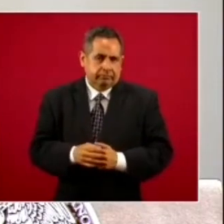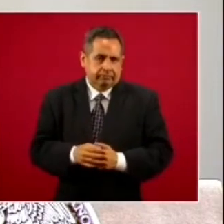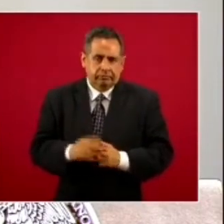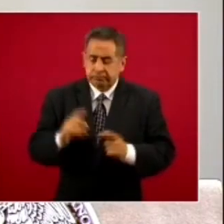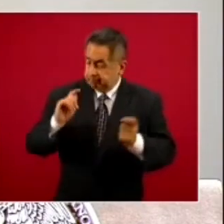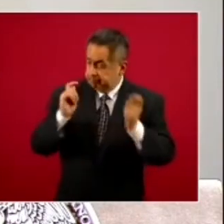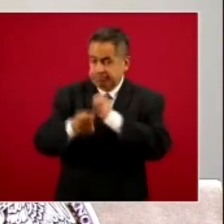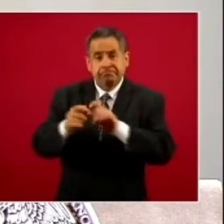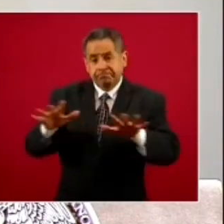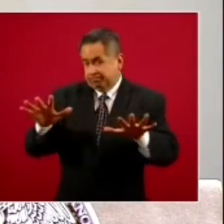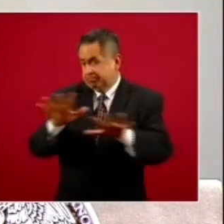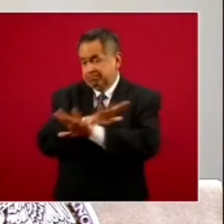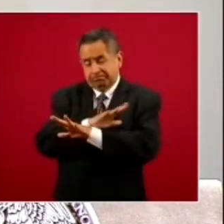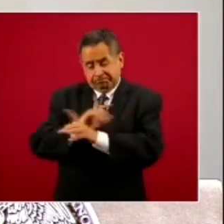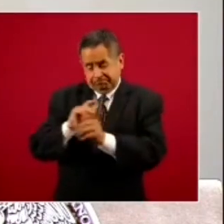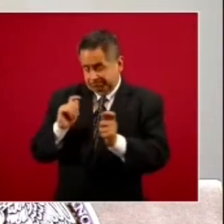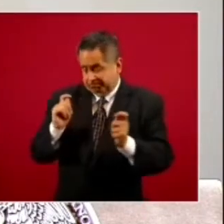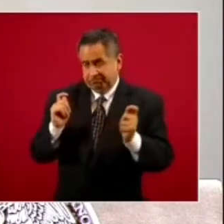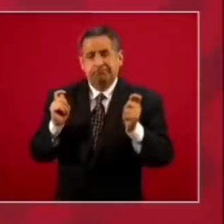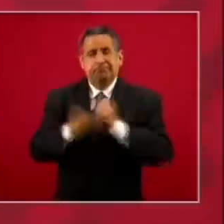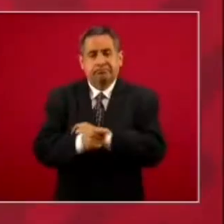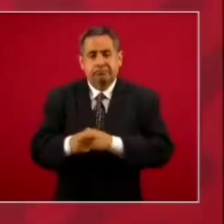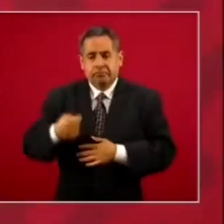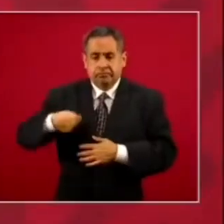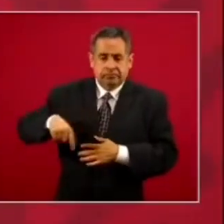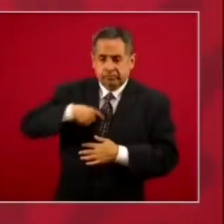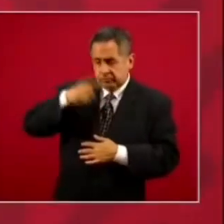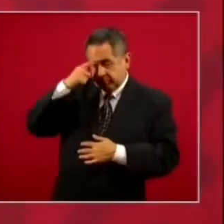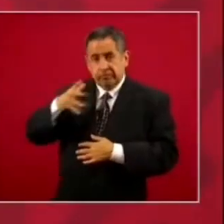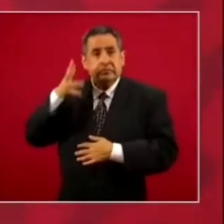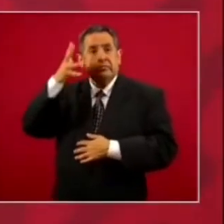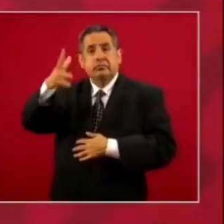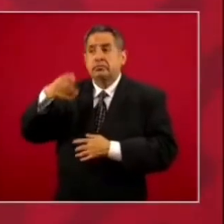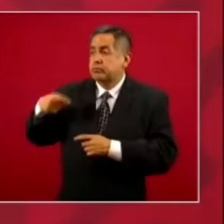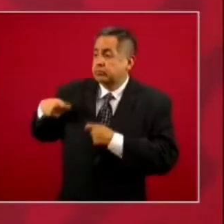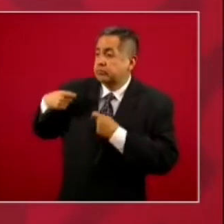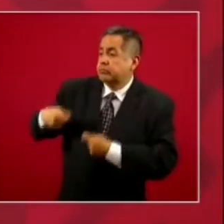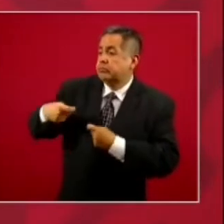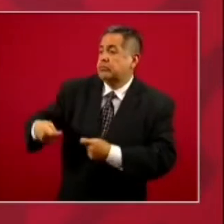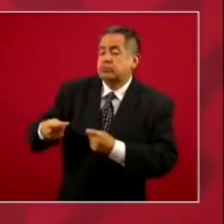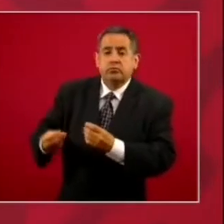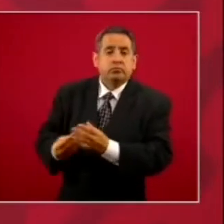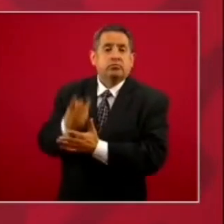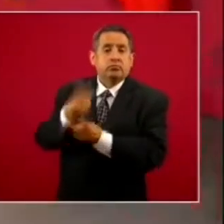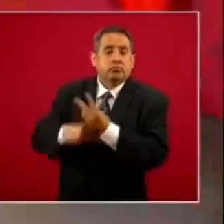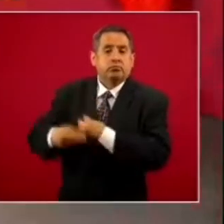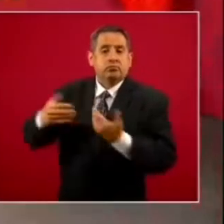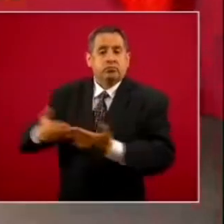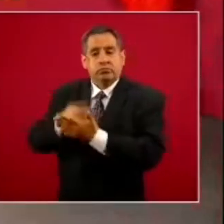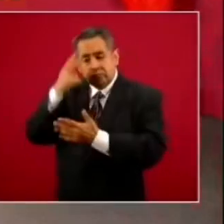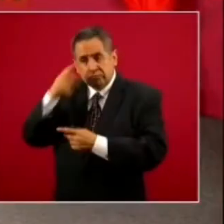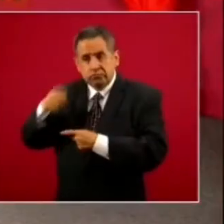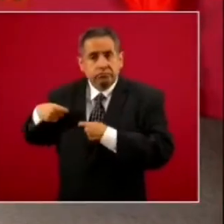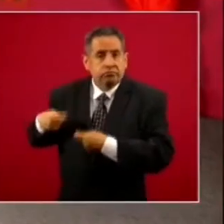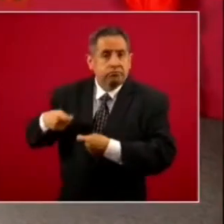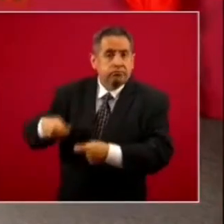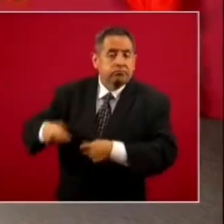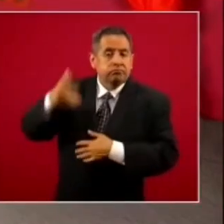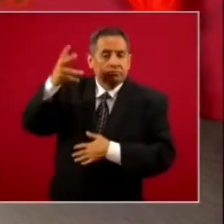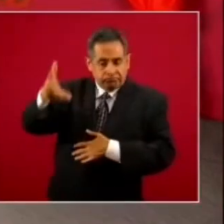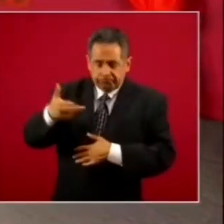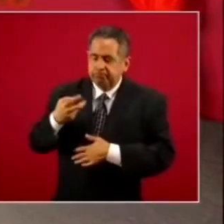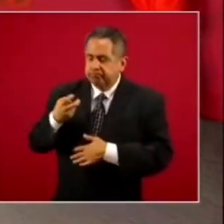Vamos a cambiar por nosotros y por las nuevas generaciones, por los que vienen detrás de